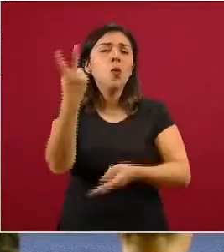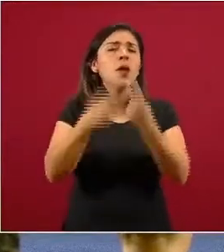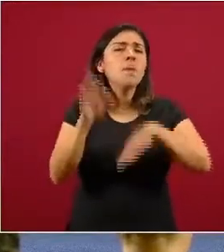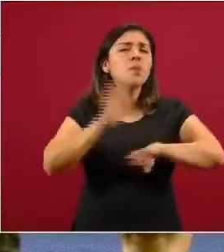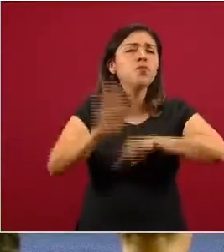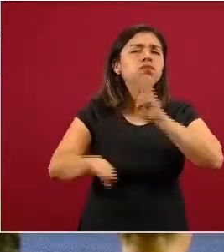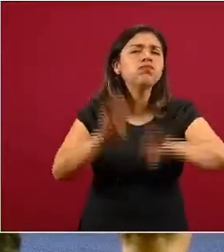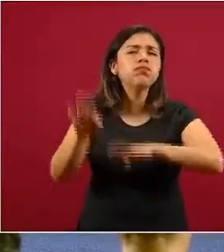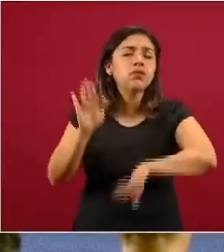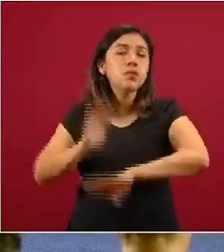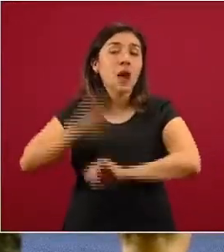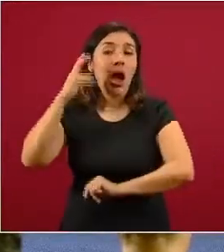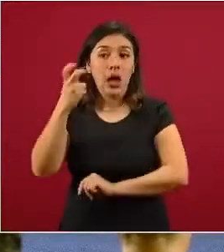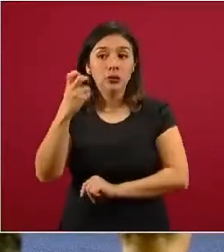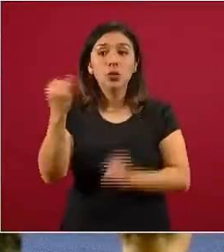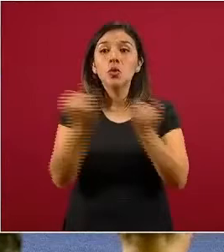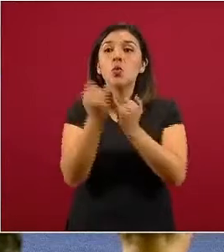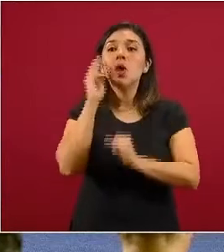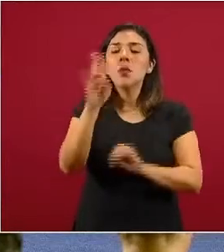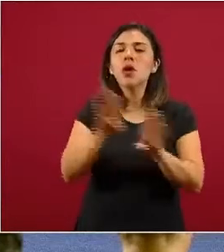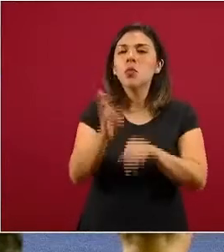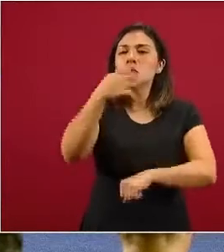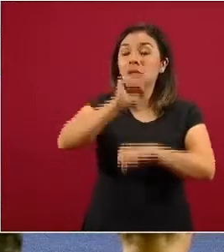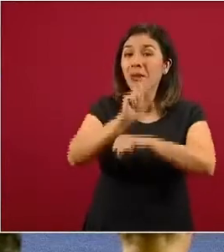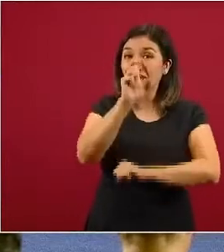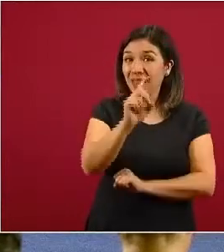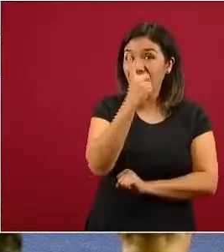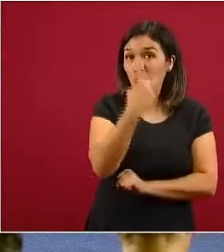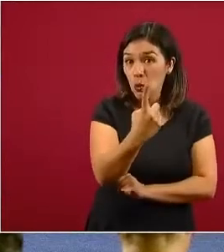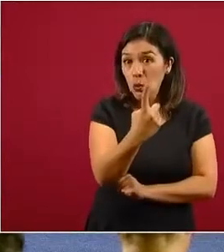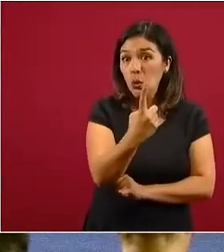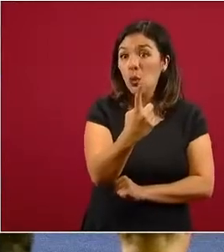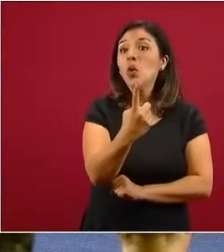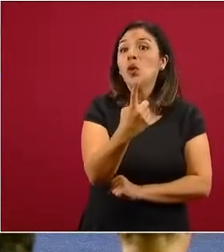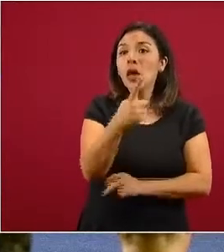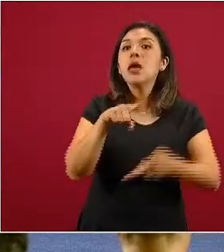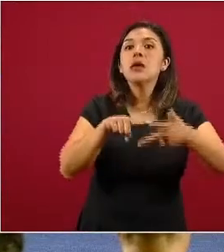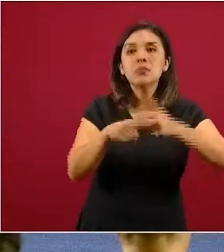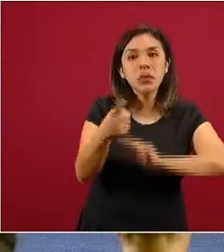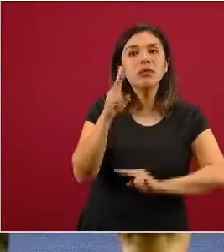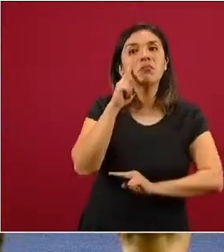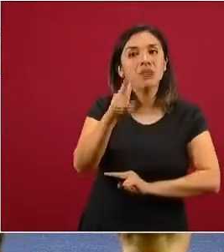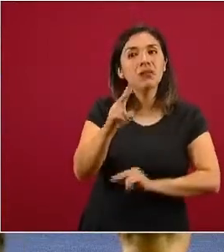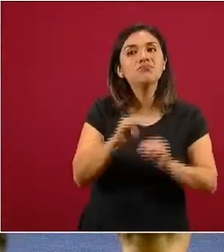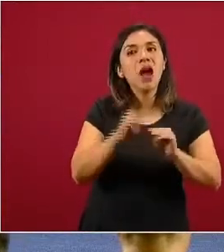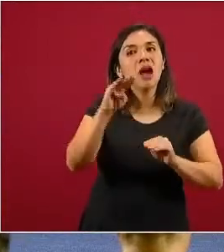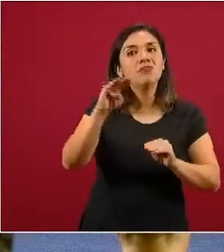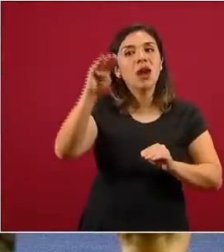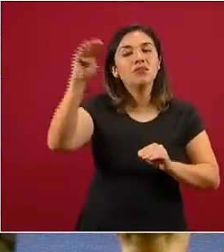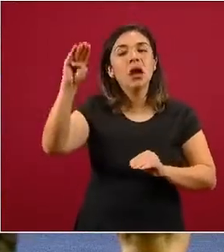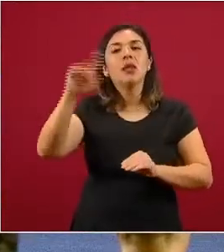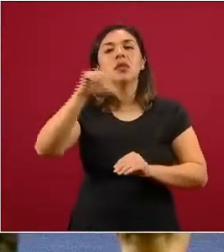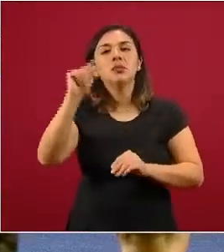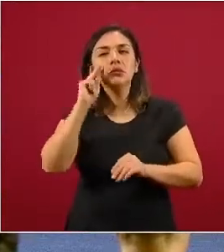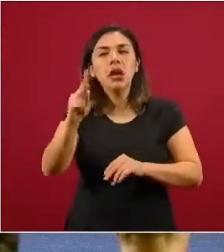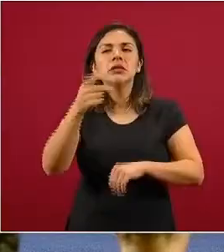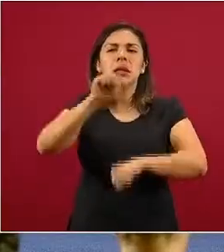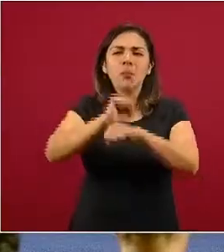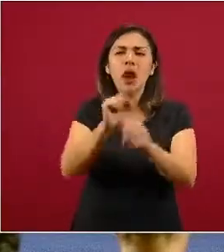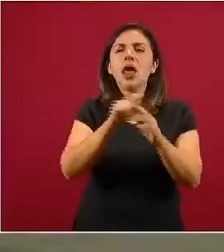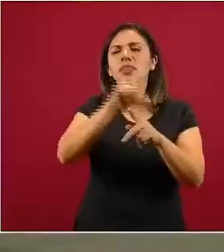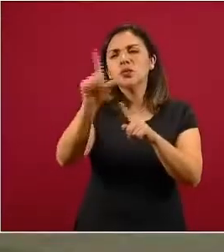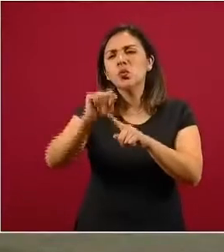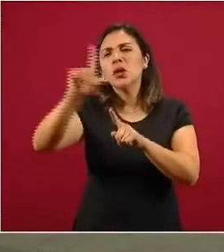son las semanas epidemiológicas, y esto es el número de defunciones. Lo que van a ver en estas